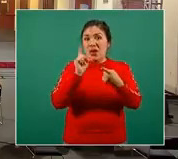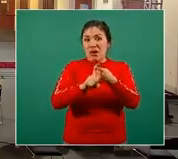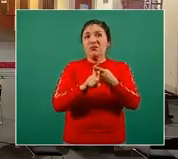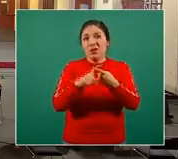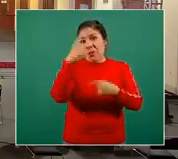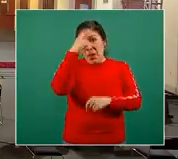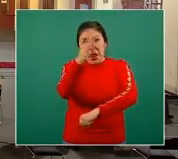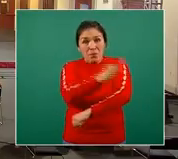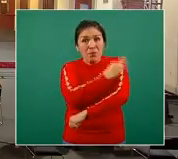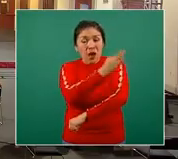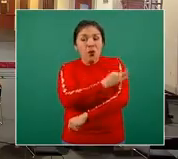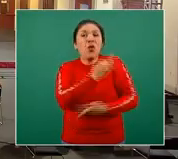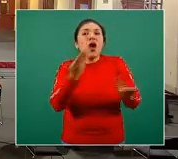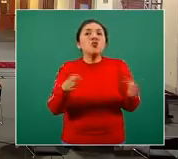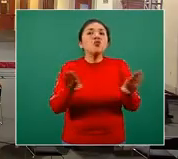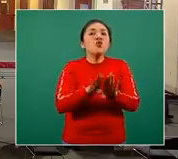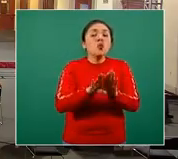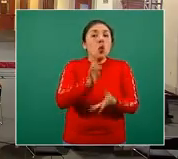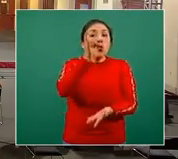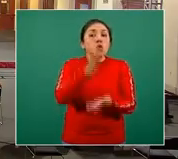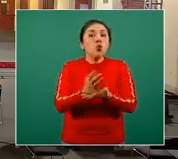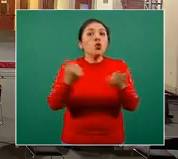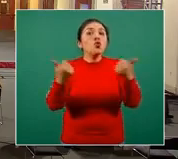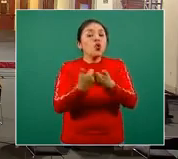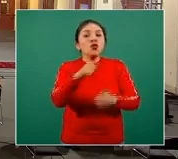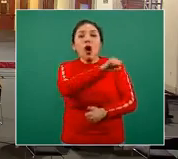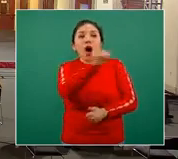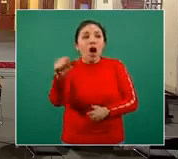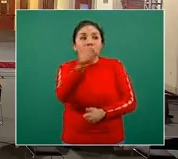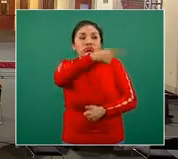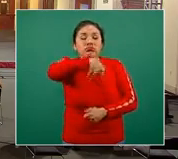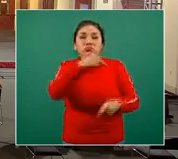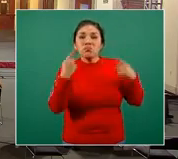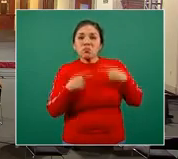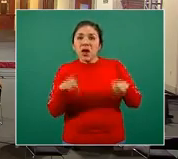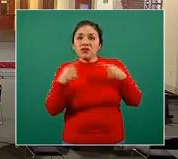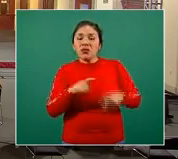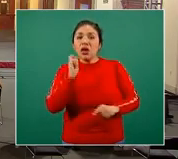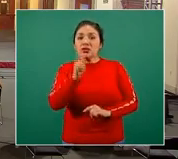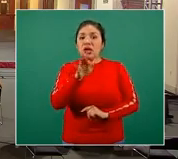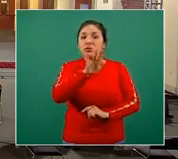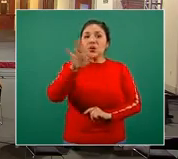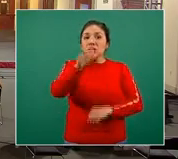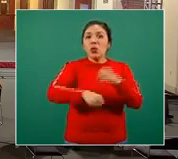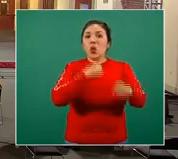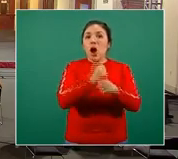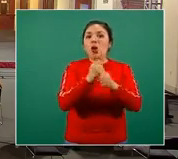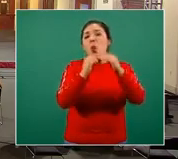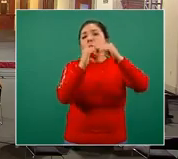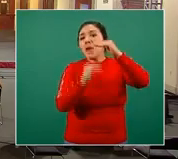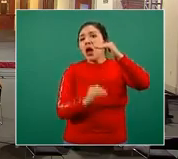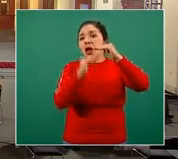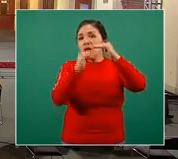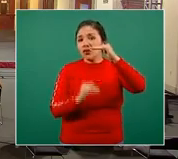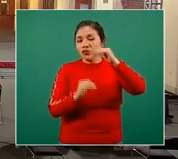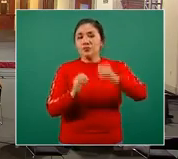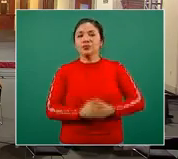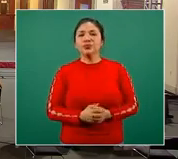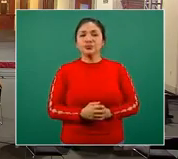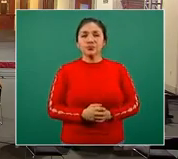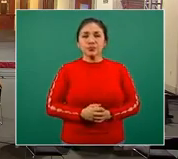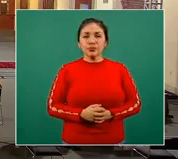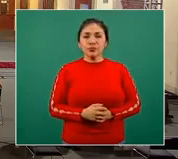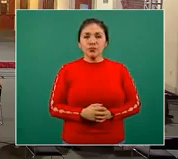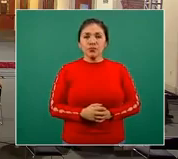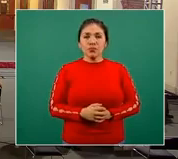de aplicarla solamente en aquellos individuos de 55 años o menos. La siguiente, por